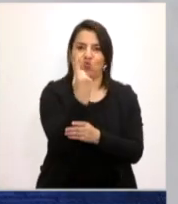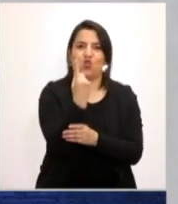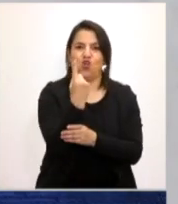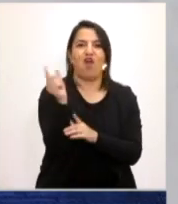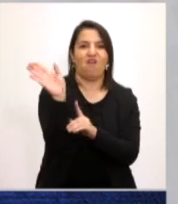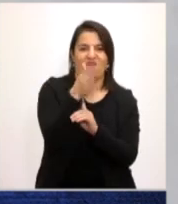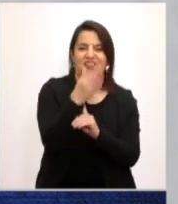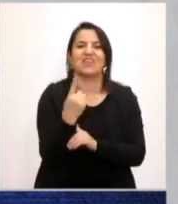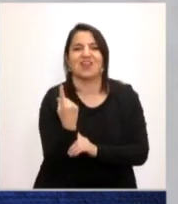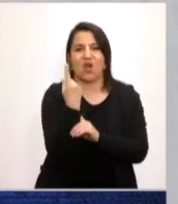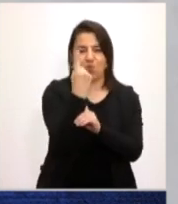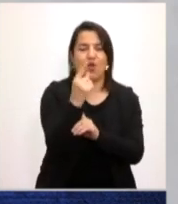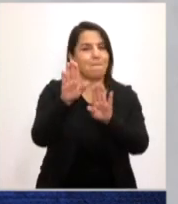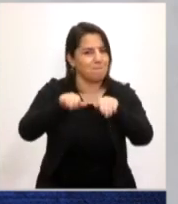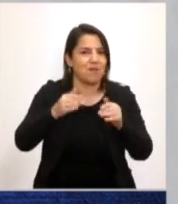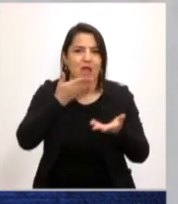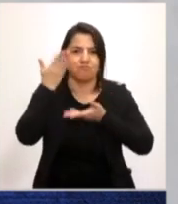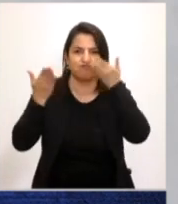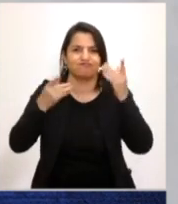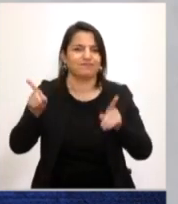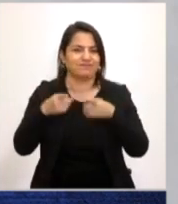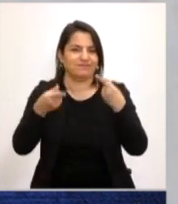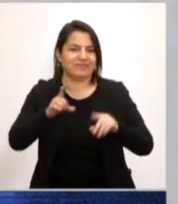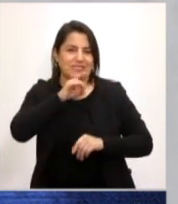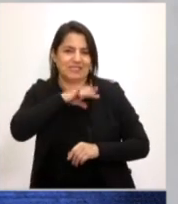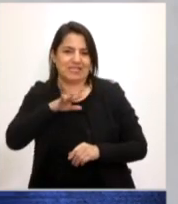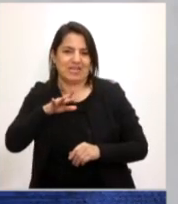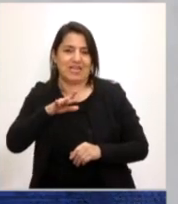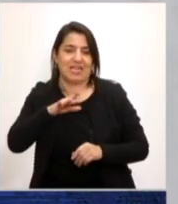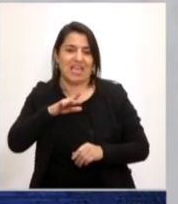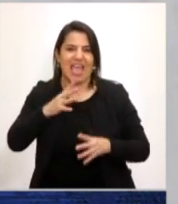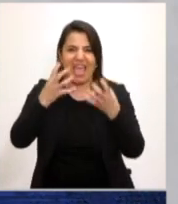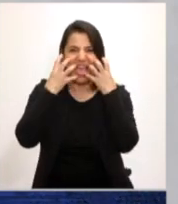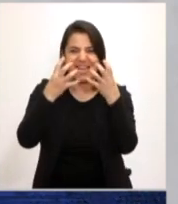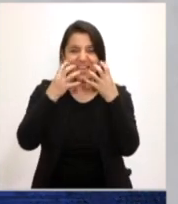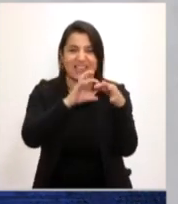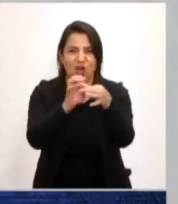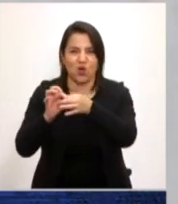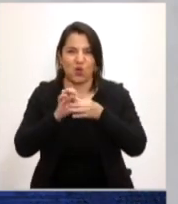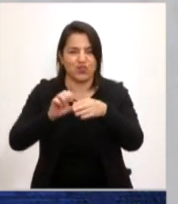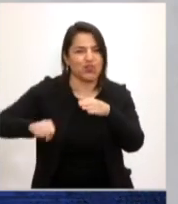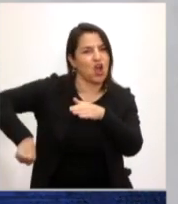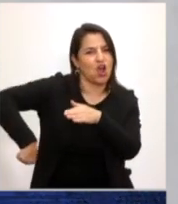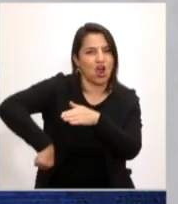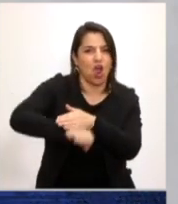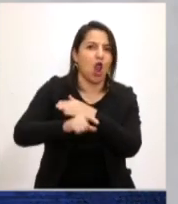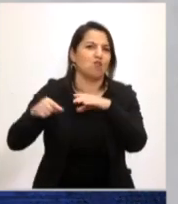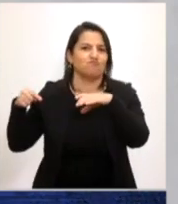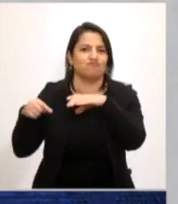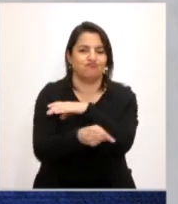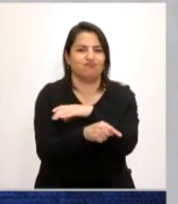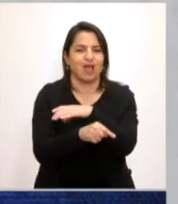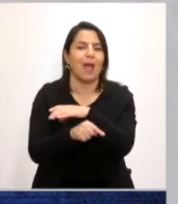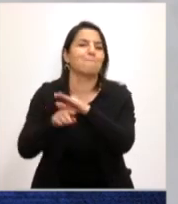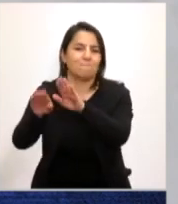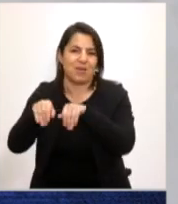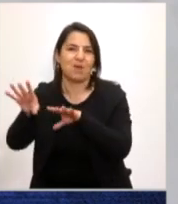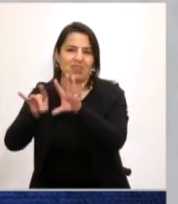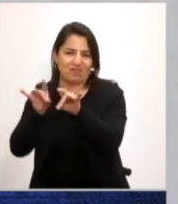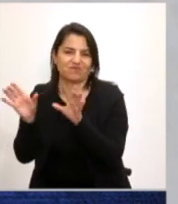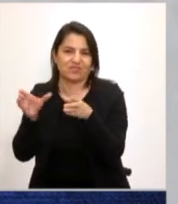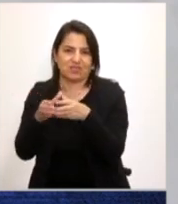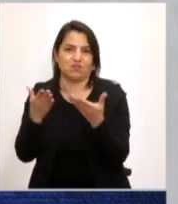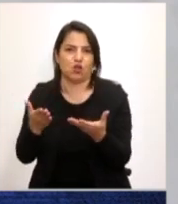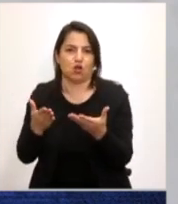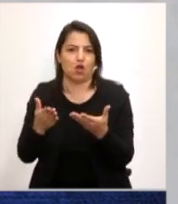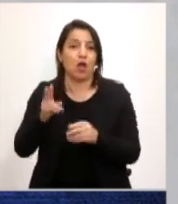entona un mismo himno y que grita juntos el gol de una misma selección, sin perder por ello su propia diversidad como país,